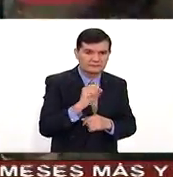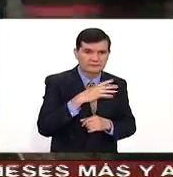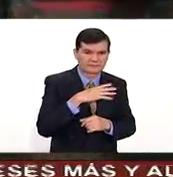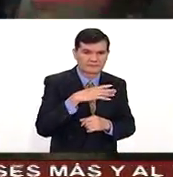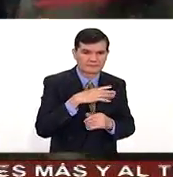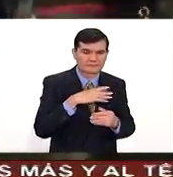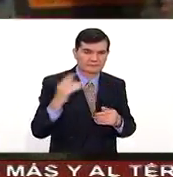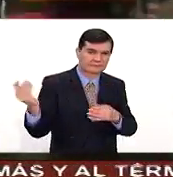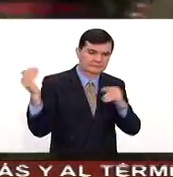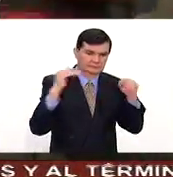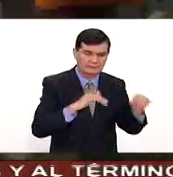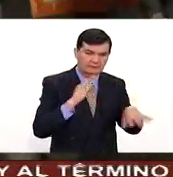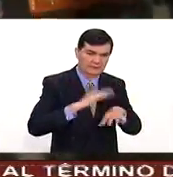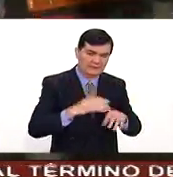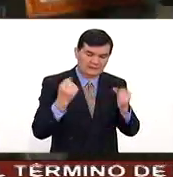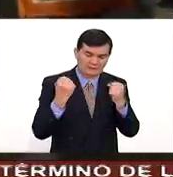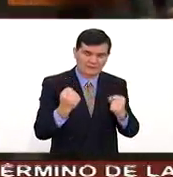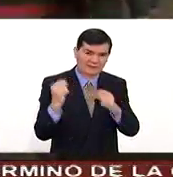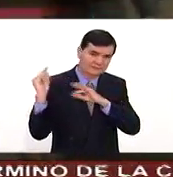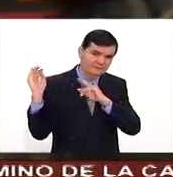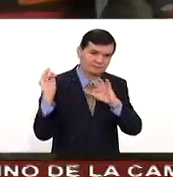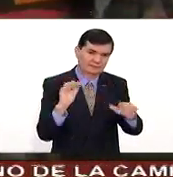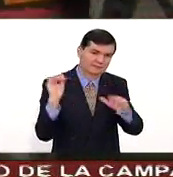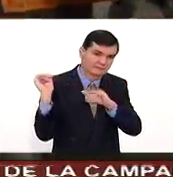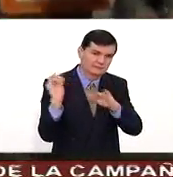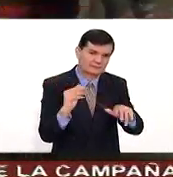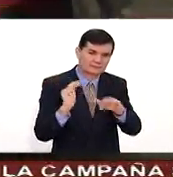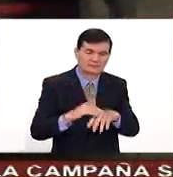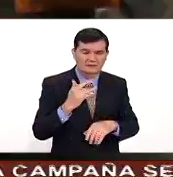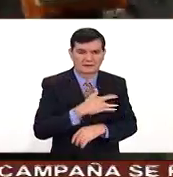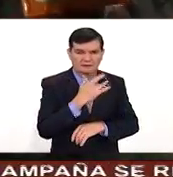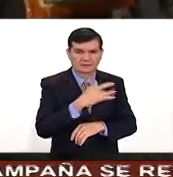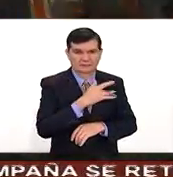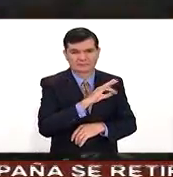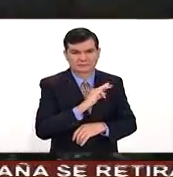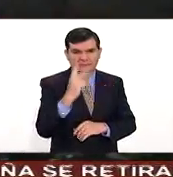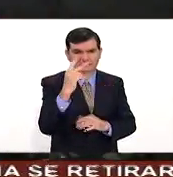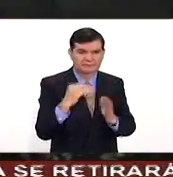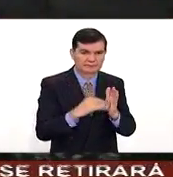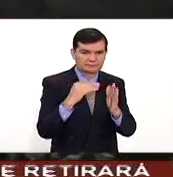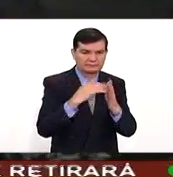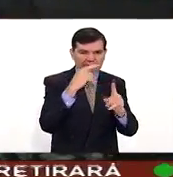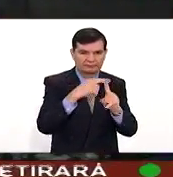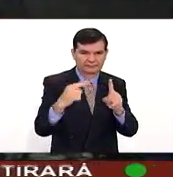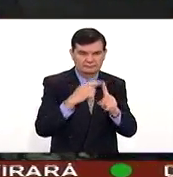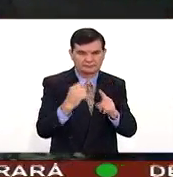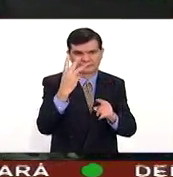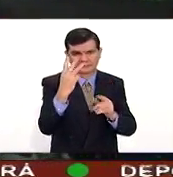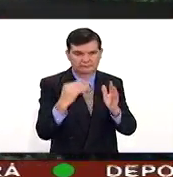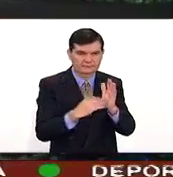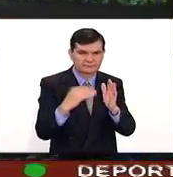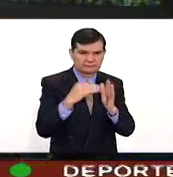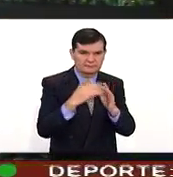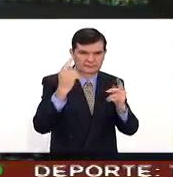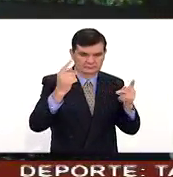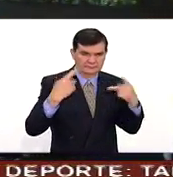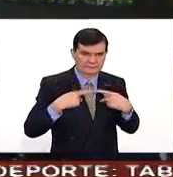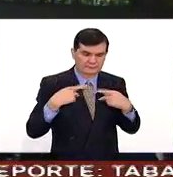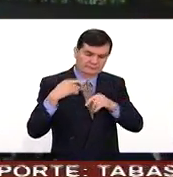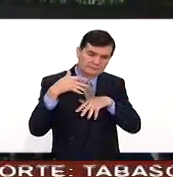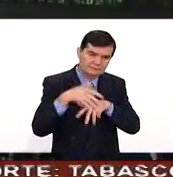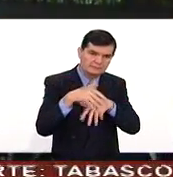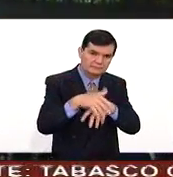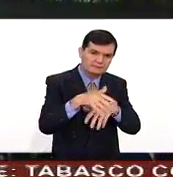estará arribando el grueso, la parte más importante, que se estima puedan ser entre 2,5 millones y 3 millones de